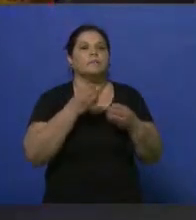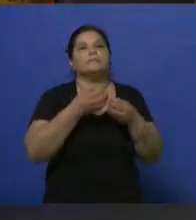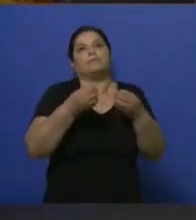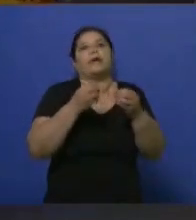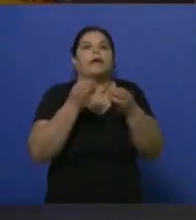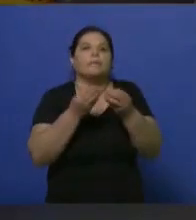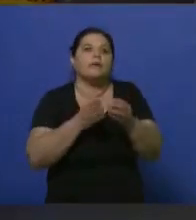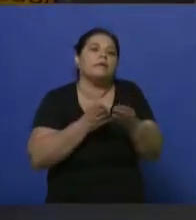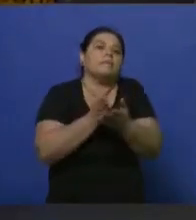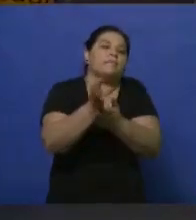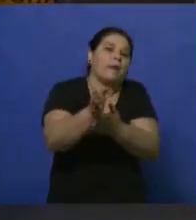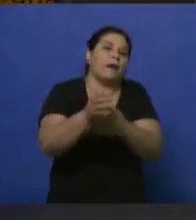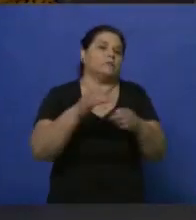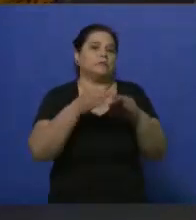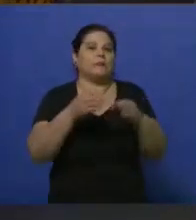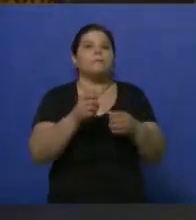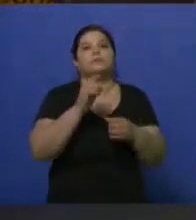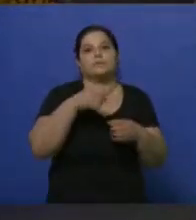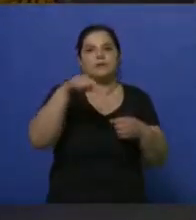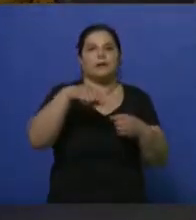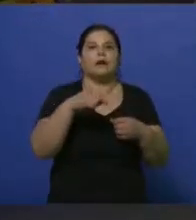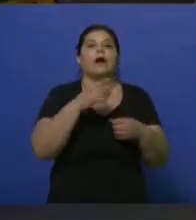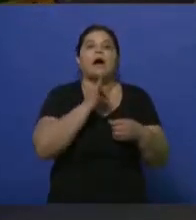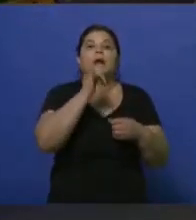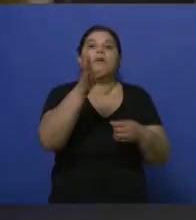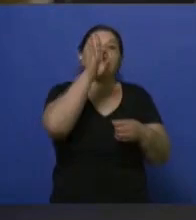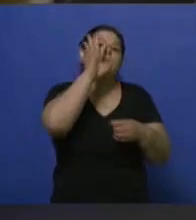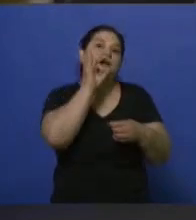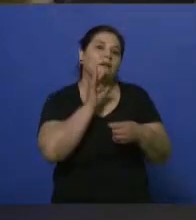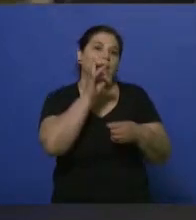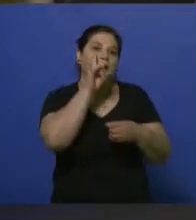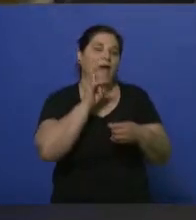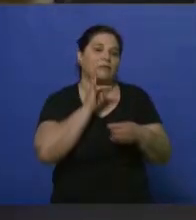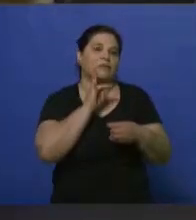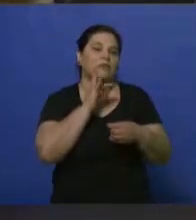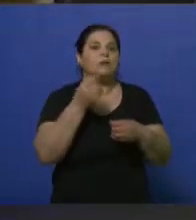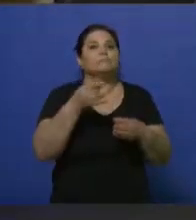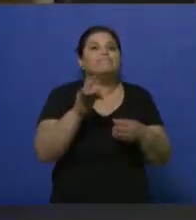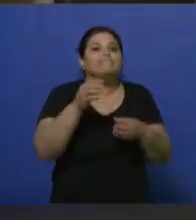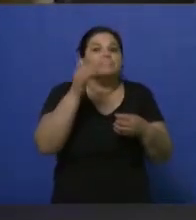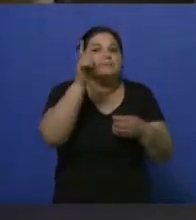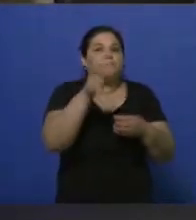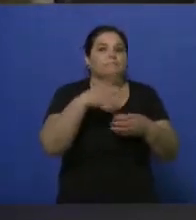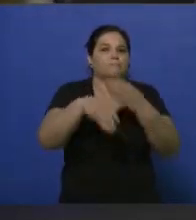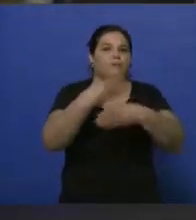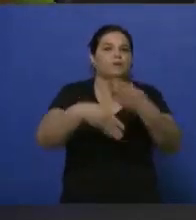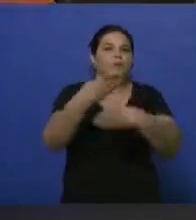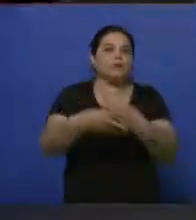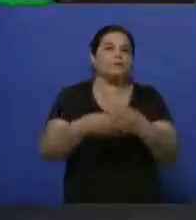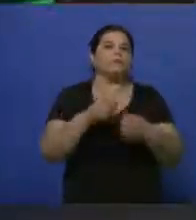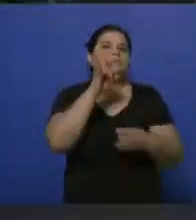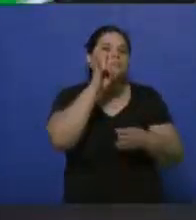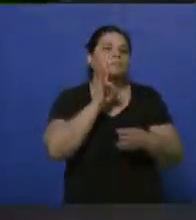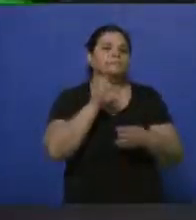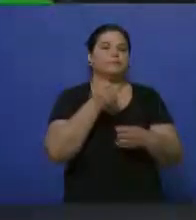manera. Ahora, si estamos hablando de un productor lácteo, ese productor lácteo sigue perdiendo plata, sigue vendiendo a un precio del litro de leche que está por debajo del costo